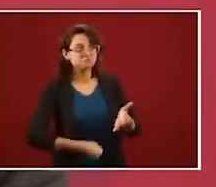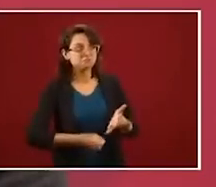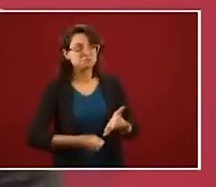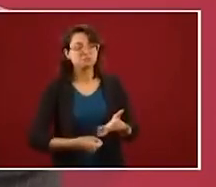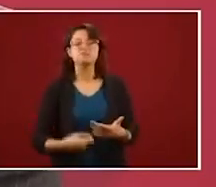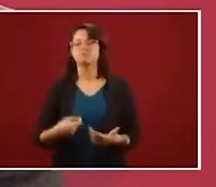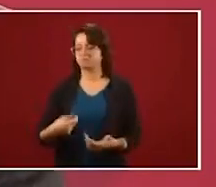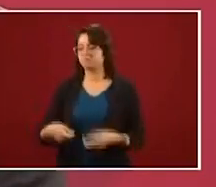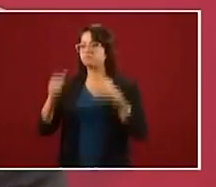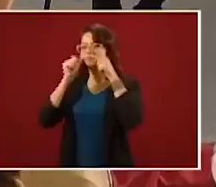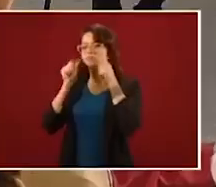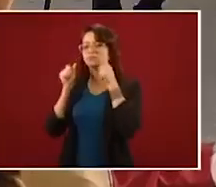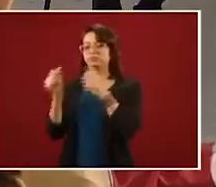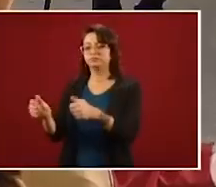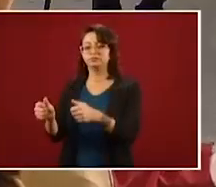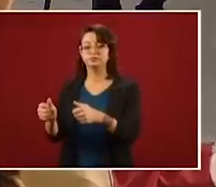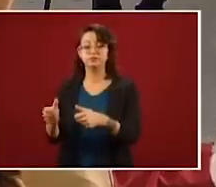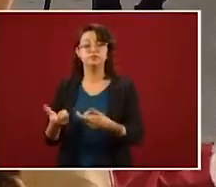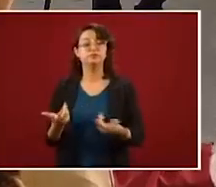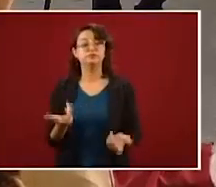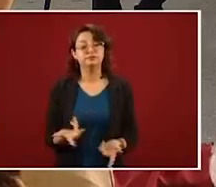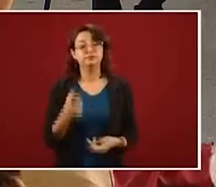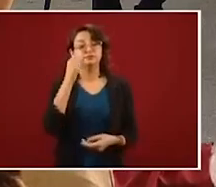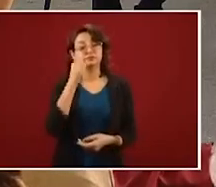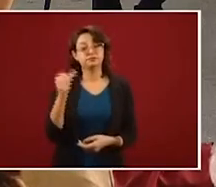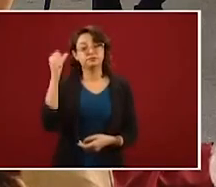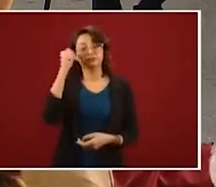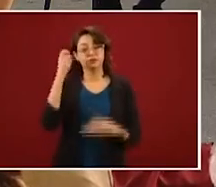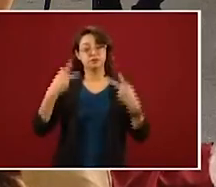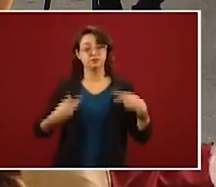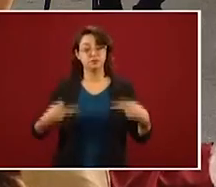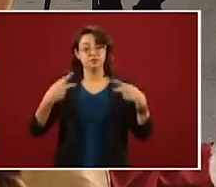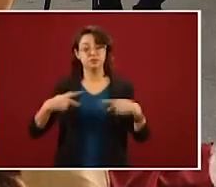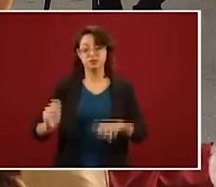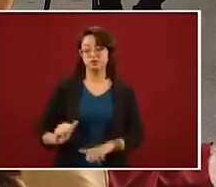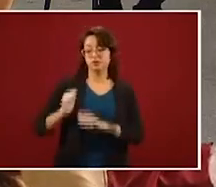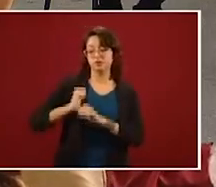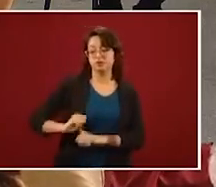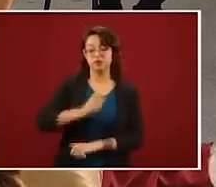ayer mismo los responsables de salud fueron